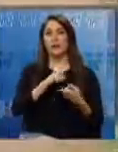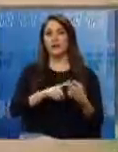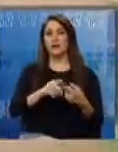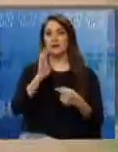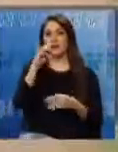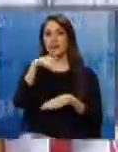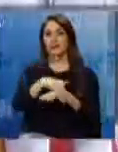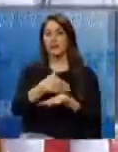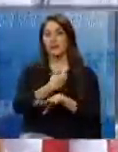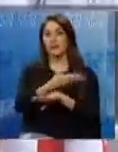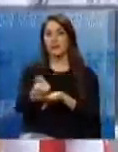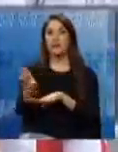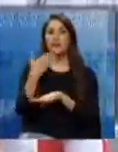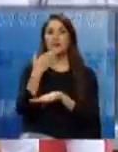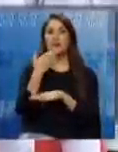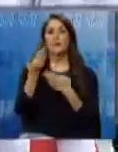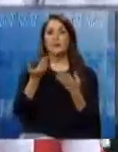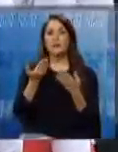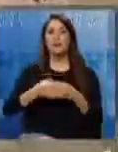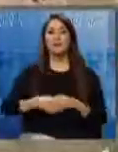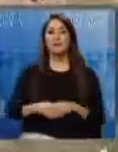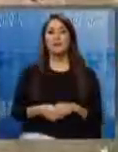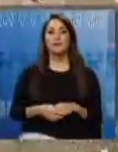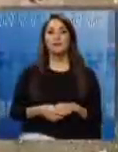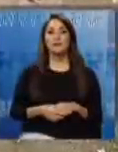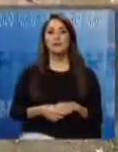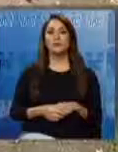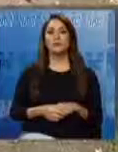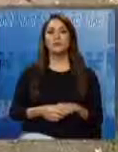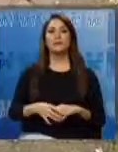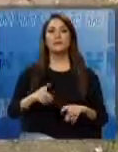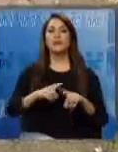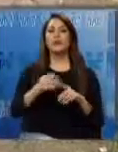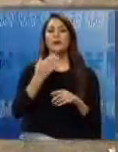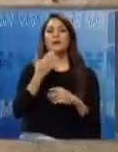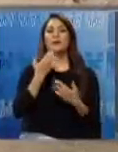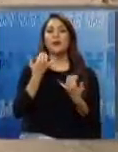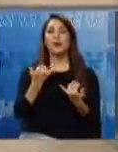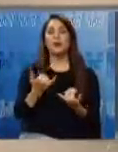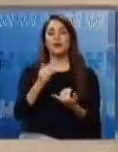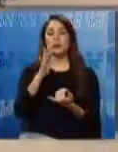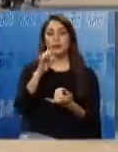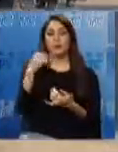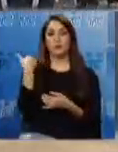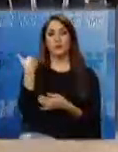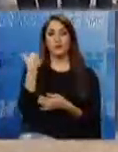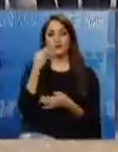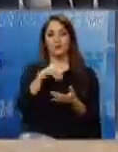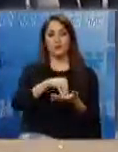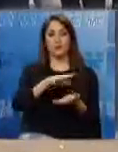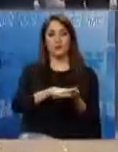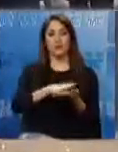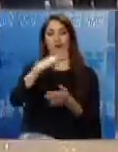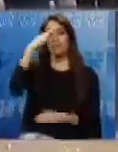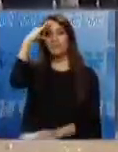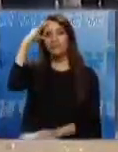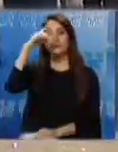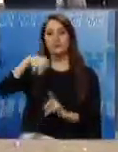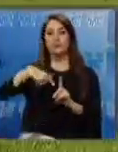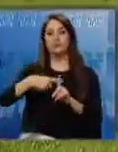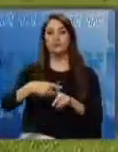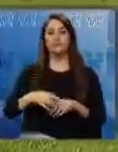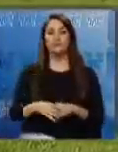tiene previsto diariamente recibir un aproximado de 1.400 postulantes a cubrir lo que corresponde a cadetes y a aspirantes de la Policía